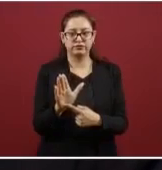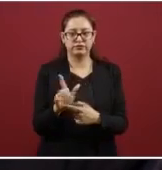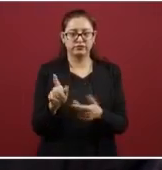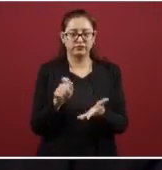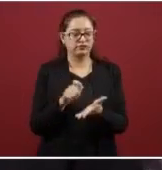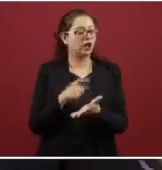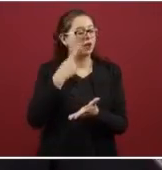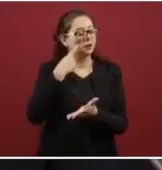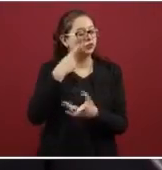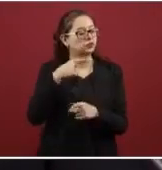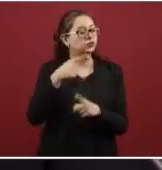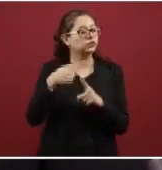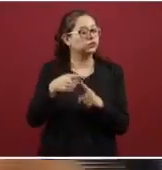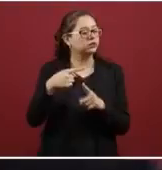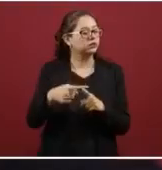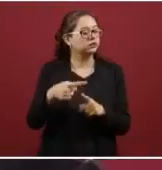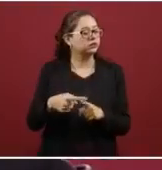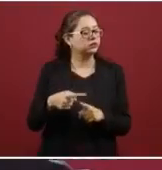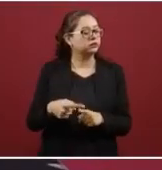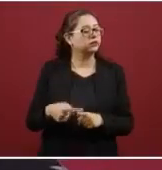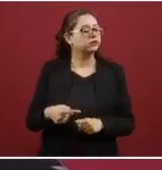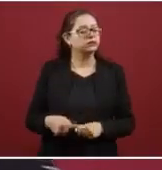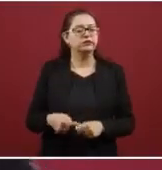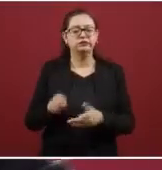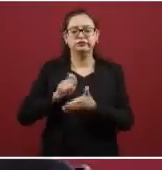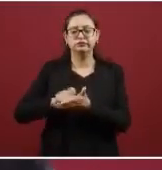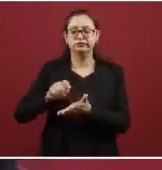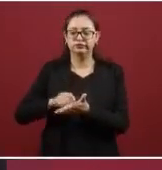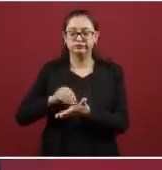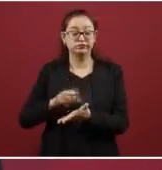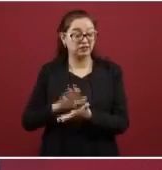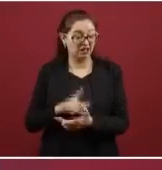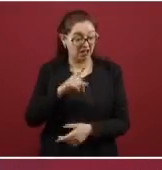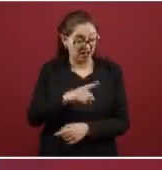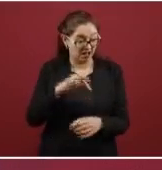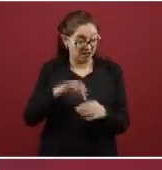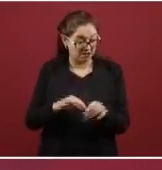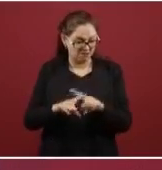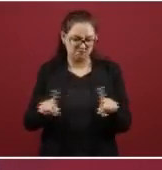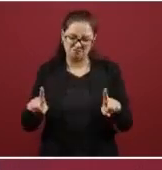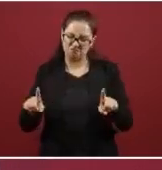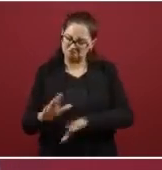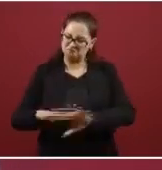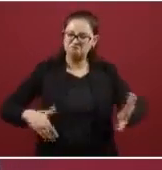Y ahí los apuntaban. Y claro que habían represalias.